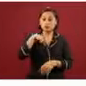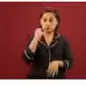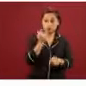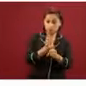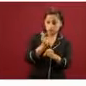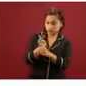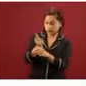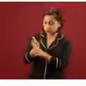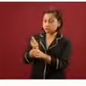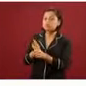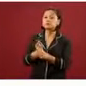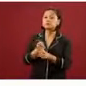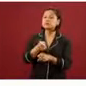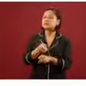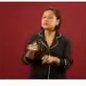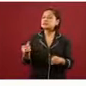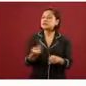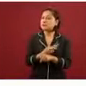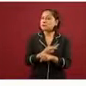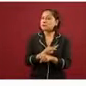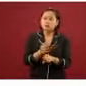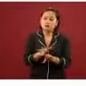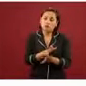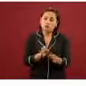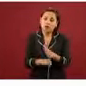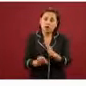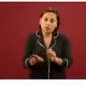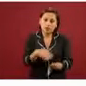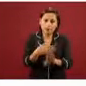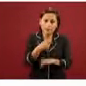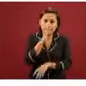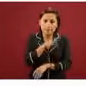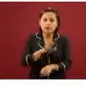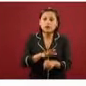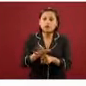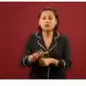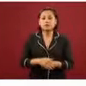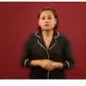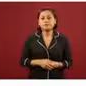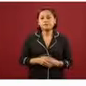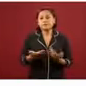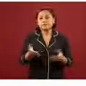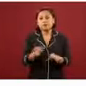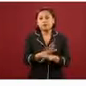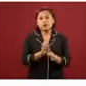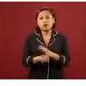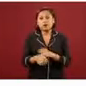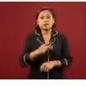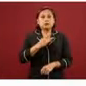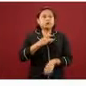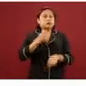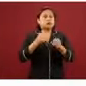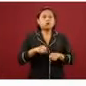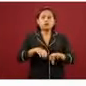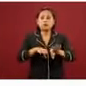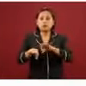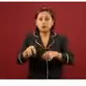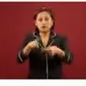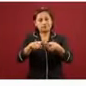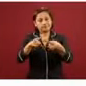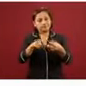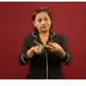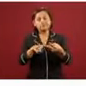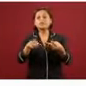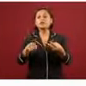de prácticas son afectaciones como las siguientes. De entrada, la estabilidad en el empleo, el pago de reparto